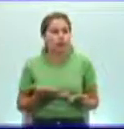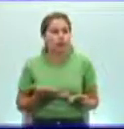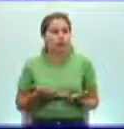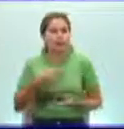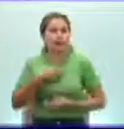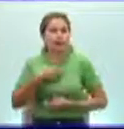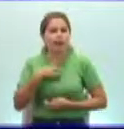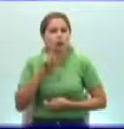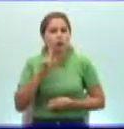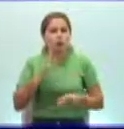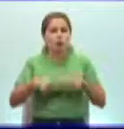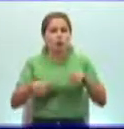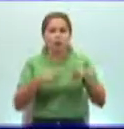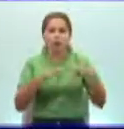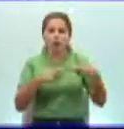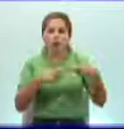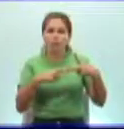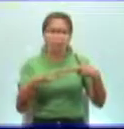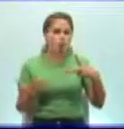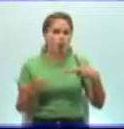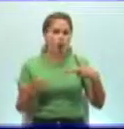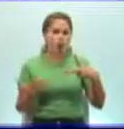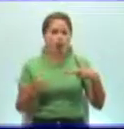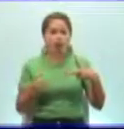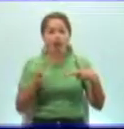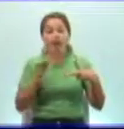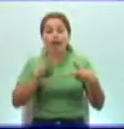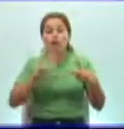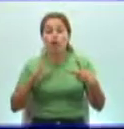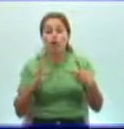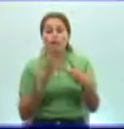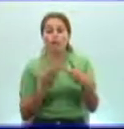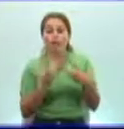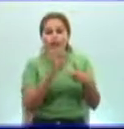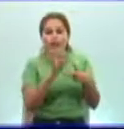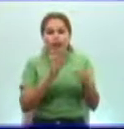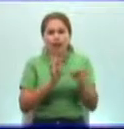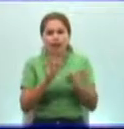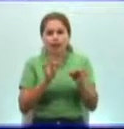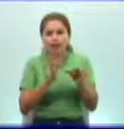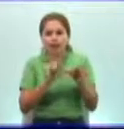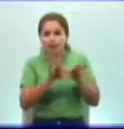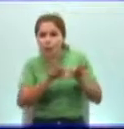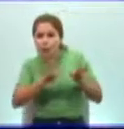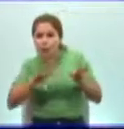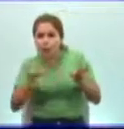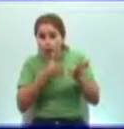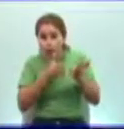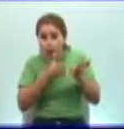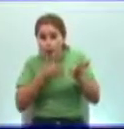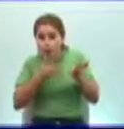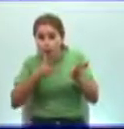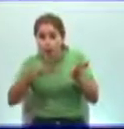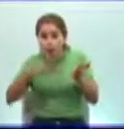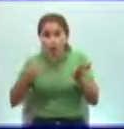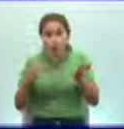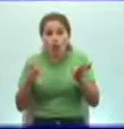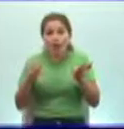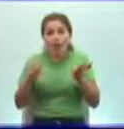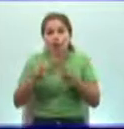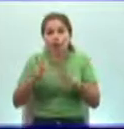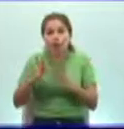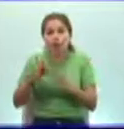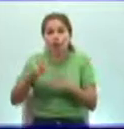cuenta otro elemento, y que es que todas esas cargas eléctricas que atraviesan la sección transversal de un conductor, o sea, la carga total, en una unidad de